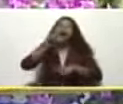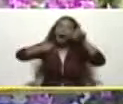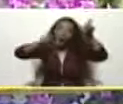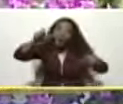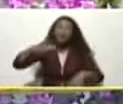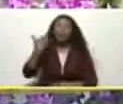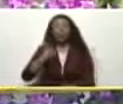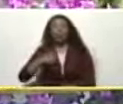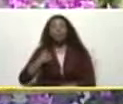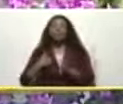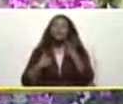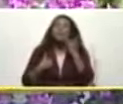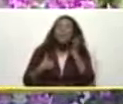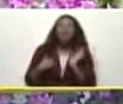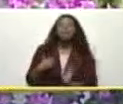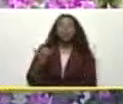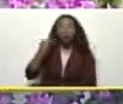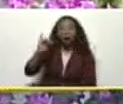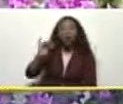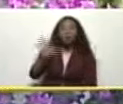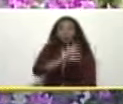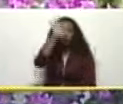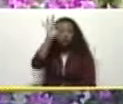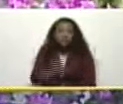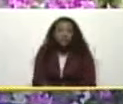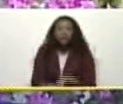como Argentina donde hubo